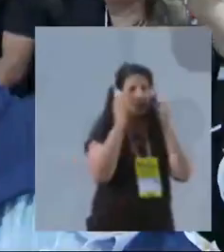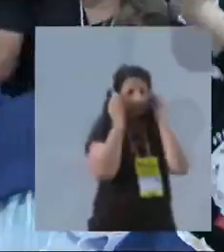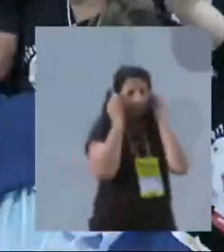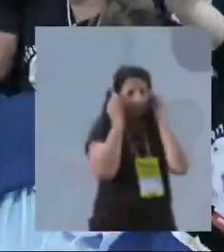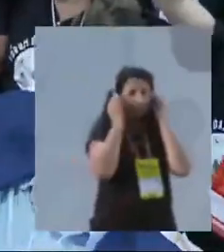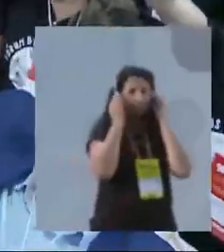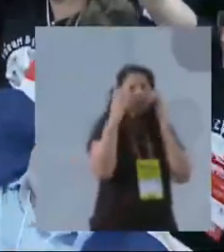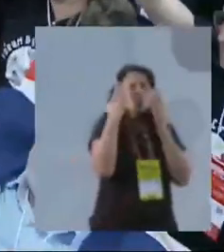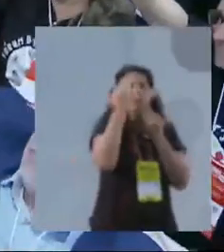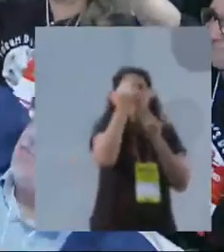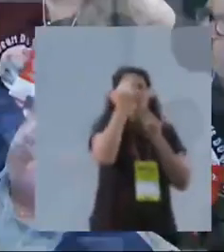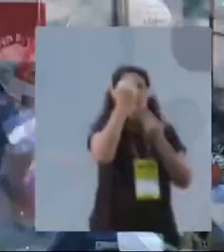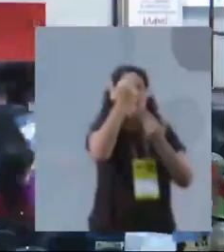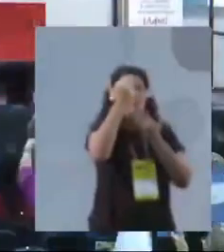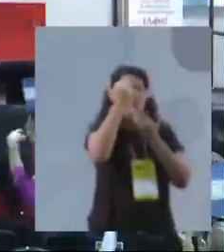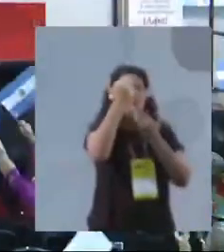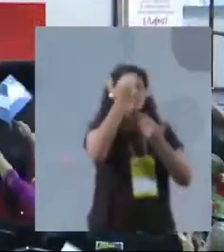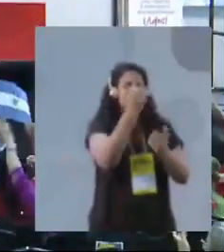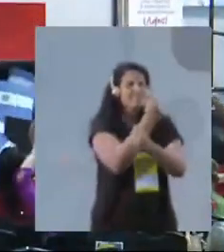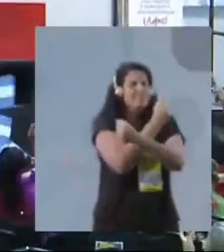los abrazamos.